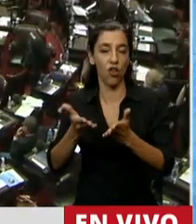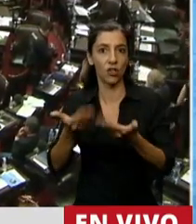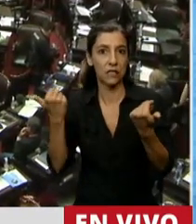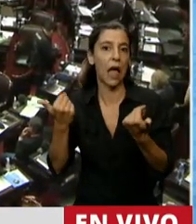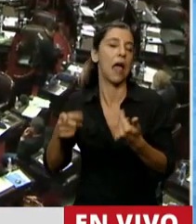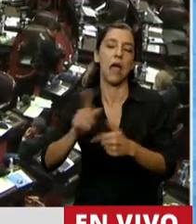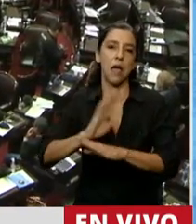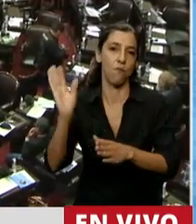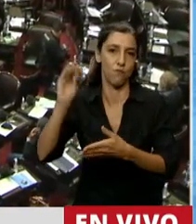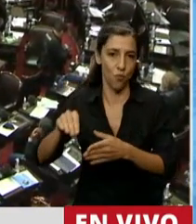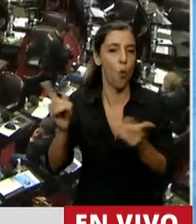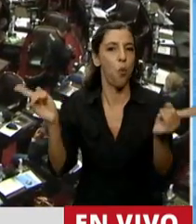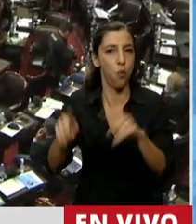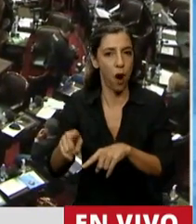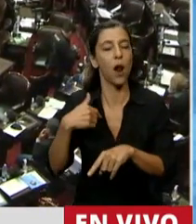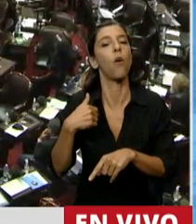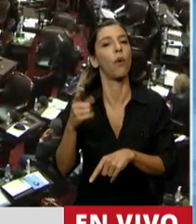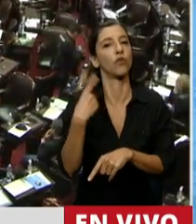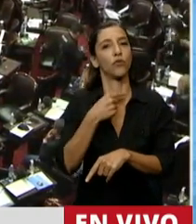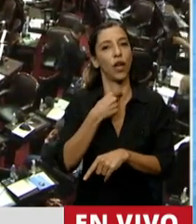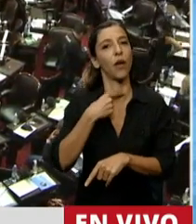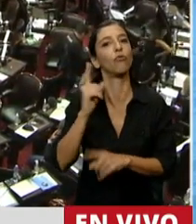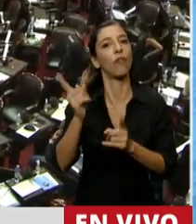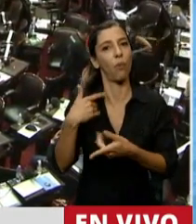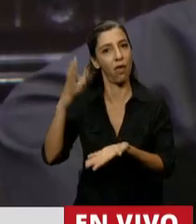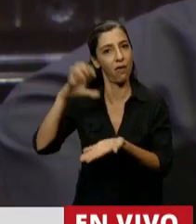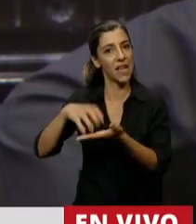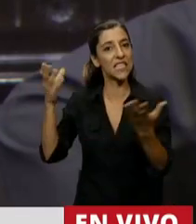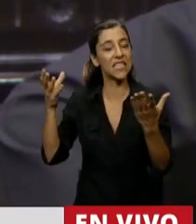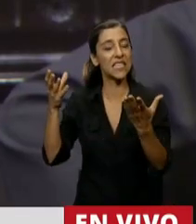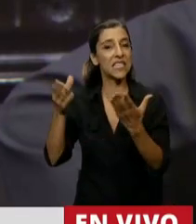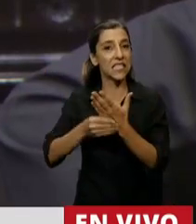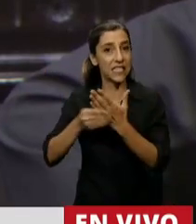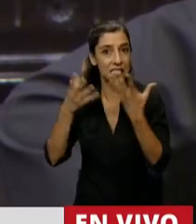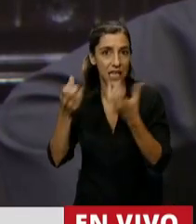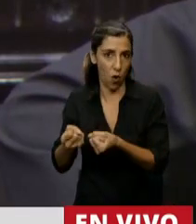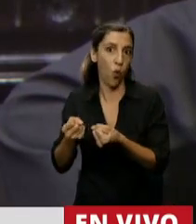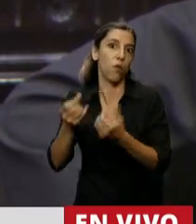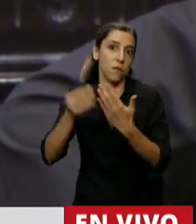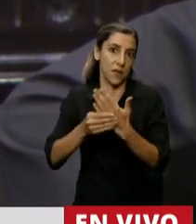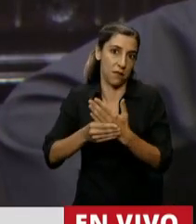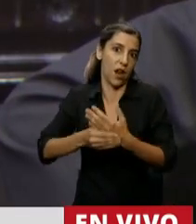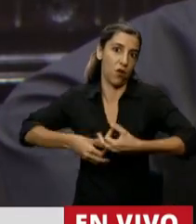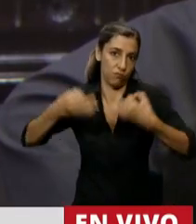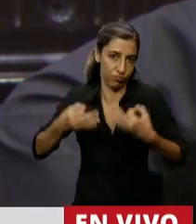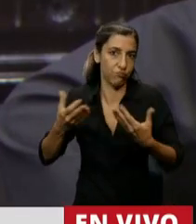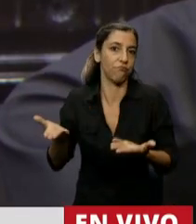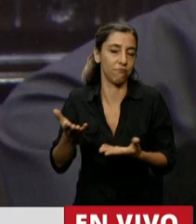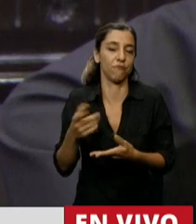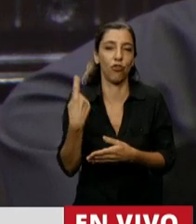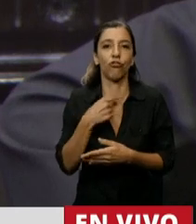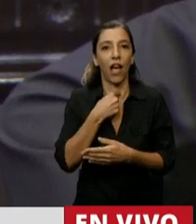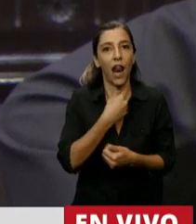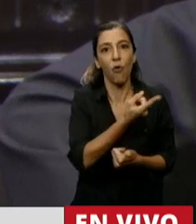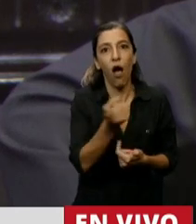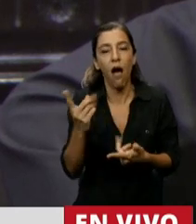salud, dándole rango de ministerio, ese rango que nunca debió perder. Y vinimos también a recuperar y fortalecer